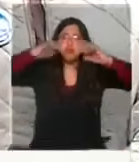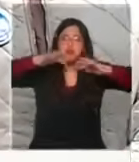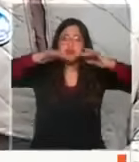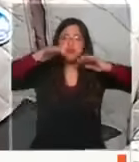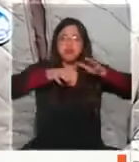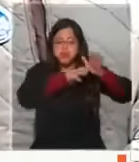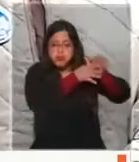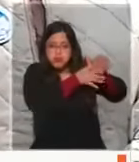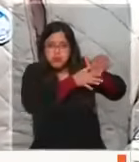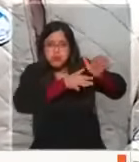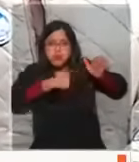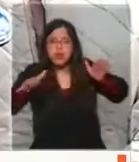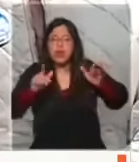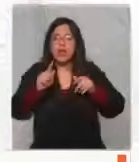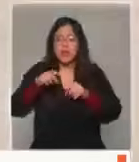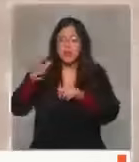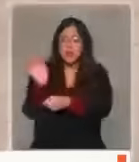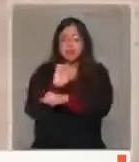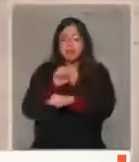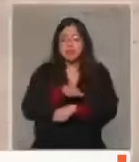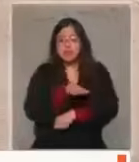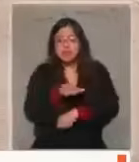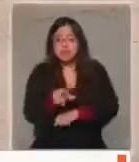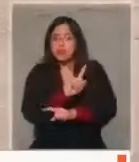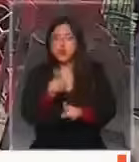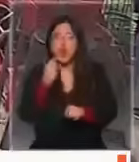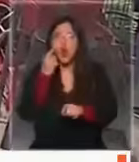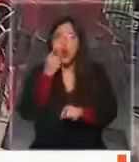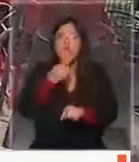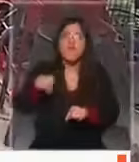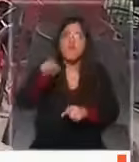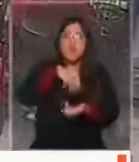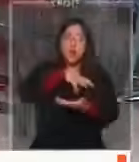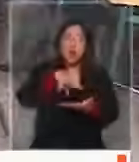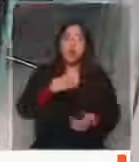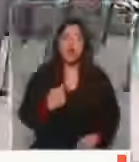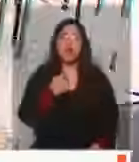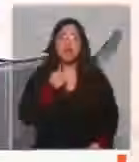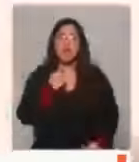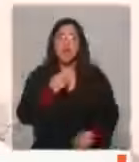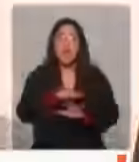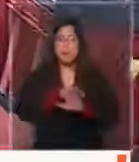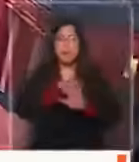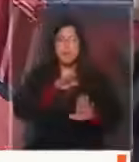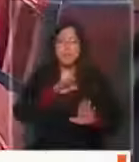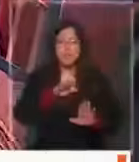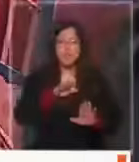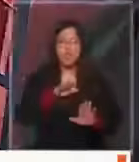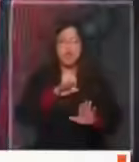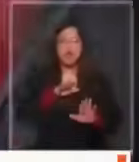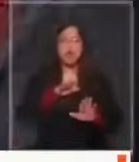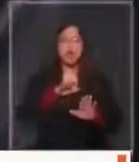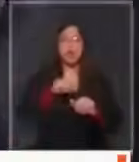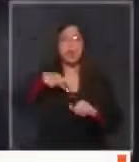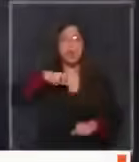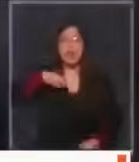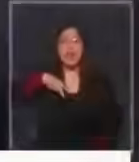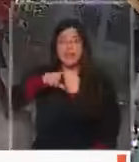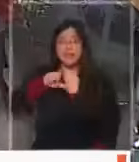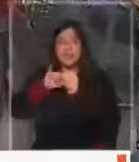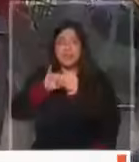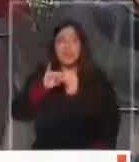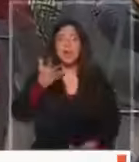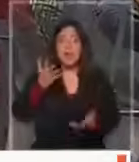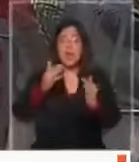camino, evitar transitar por esos lugares. Si volvemos a Quilicura, es un llamado de prevención que ya toma Nancy para su negocio en Lo